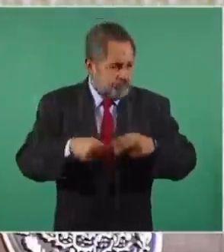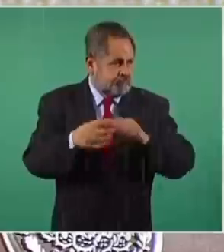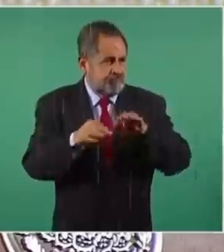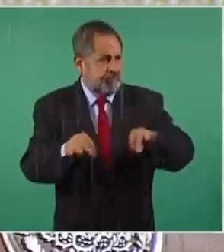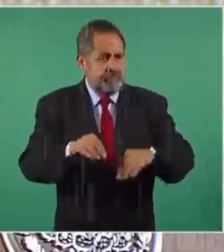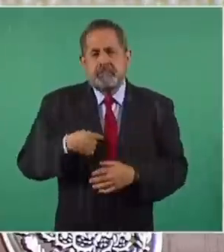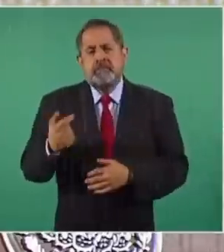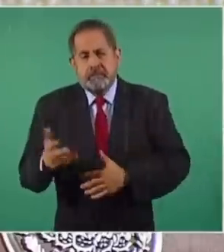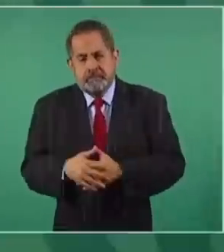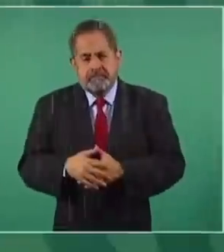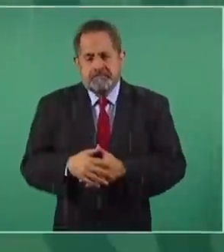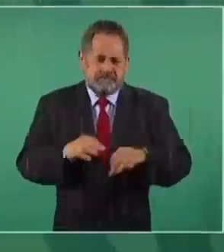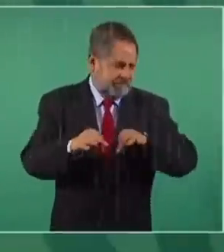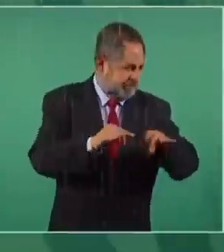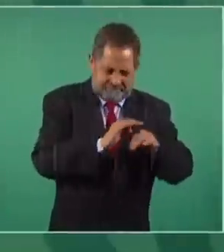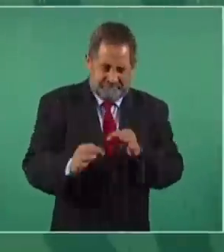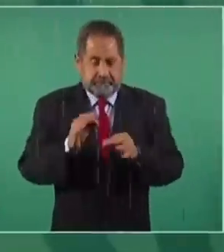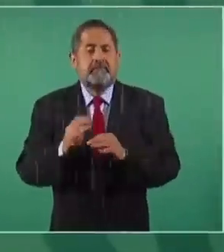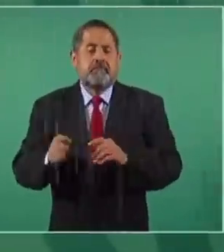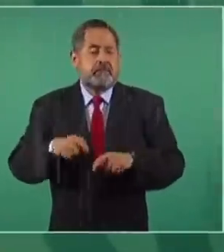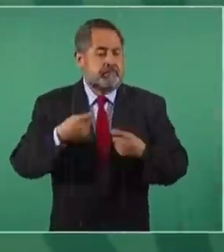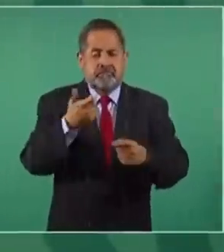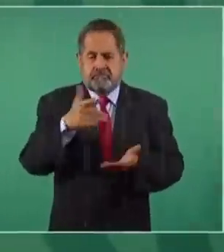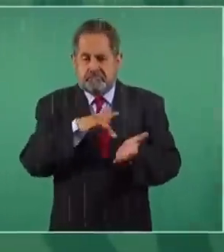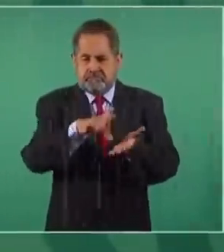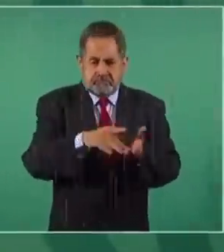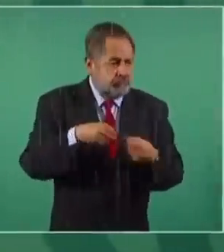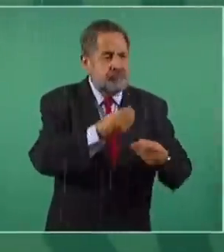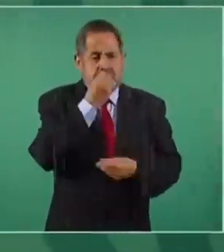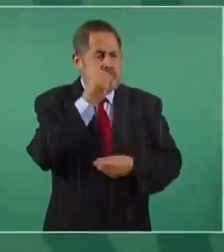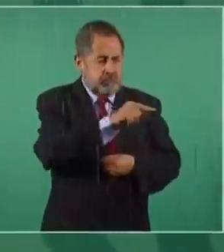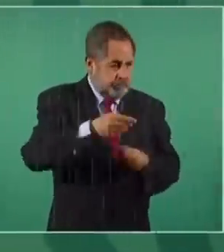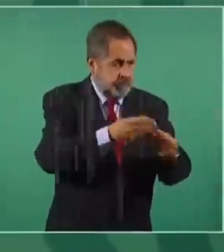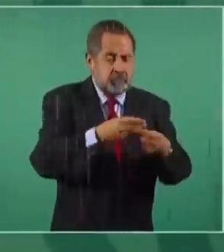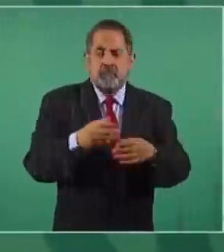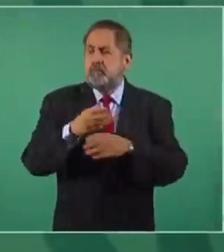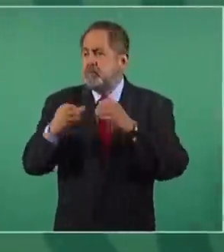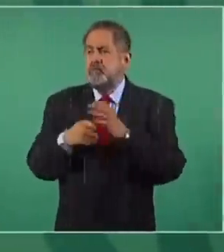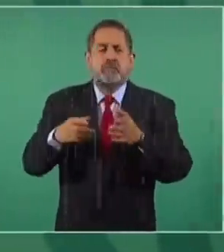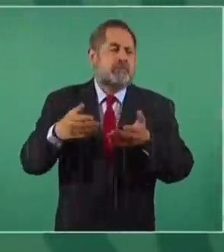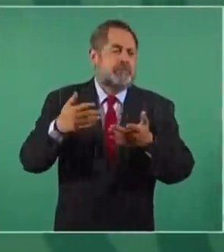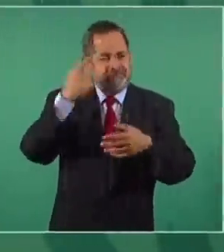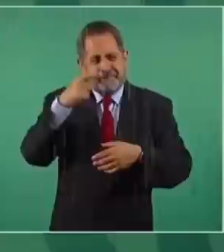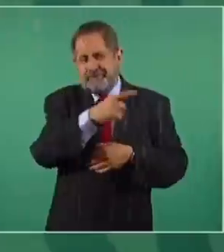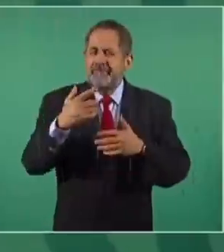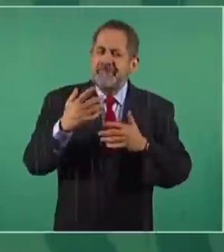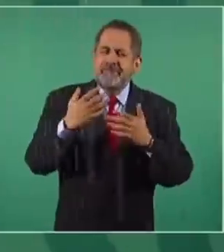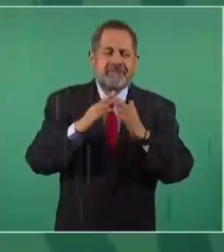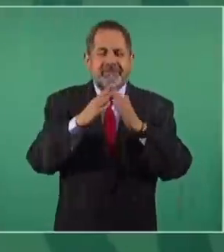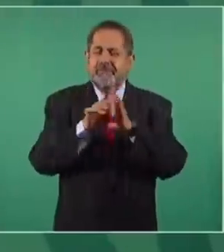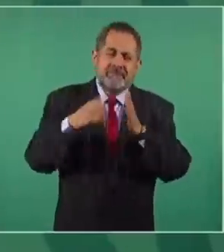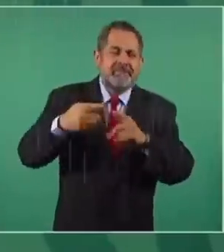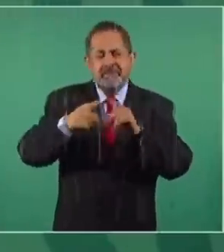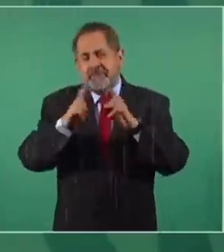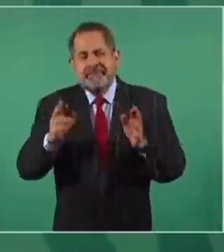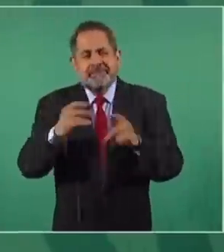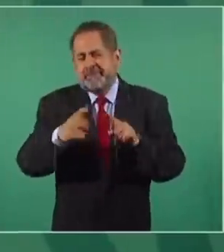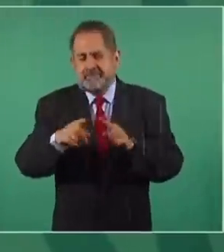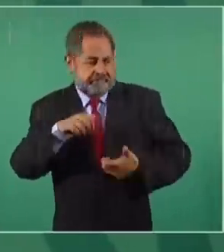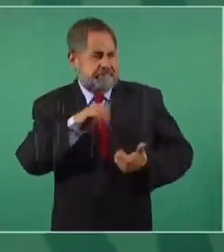hicimos? Entregamos apoyos para alimentación, enseres domésticos, construimos vivienda,